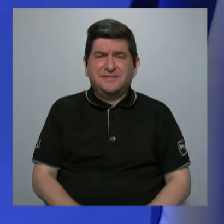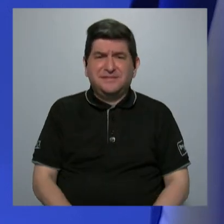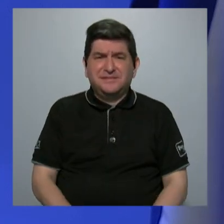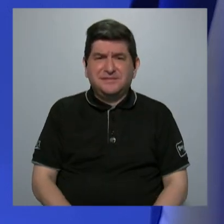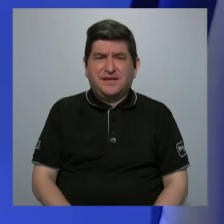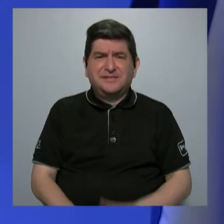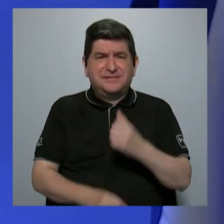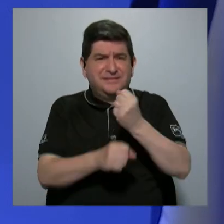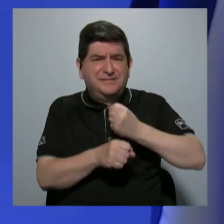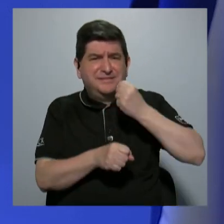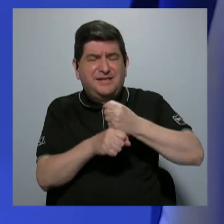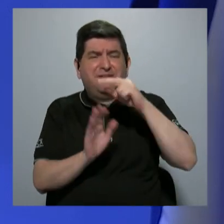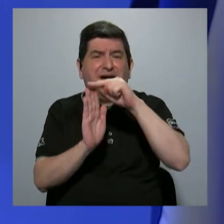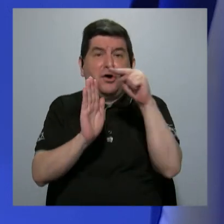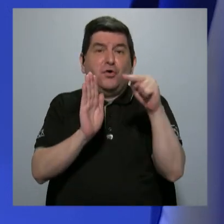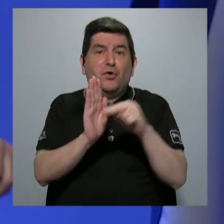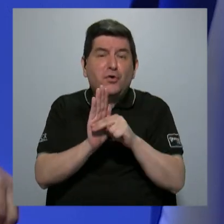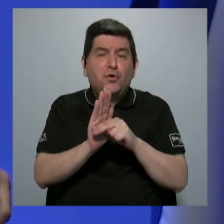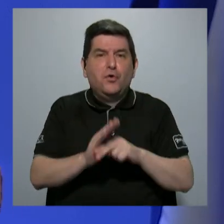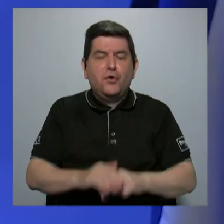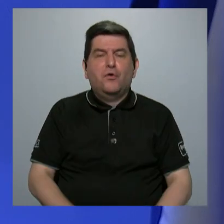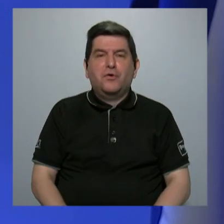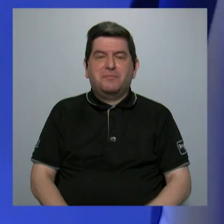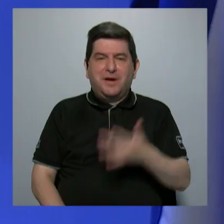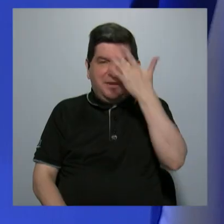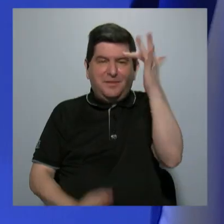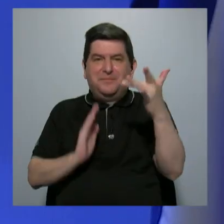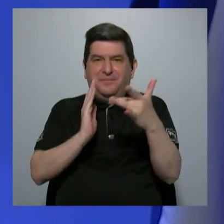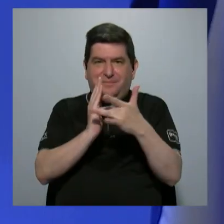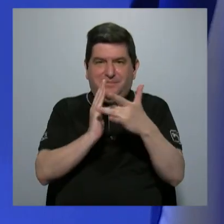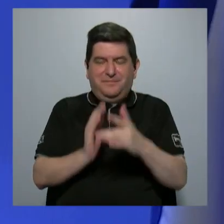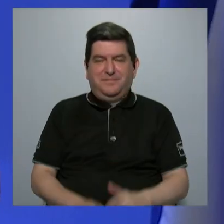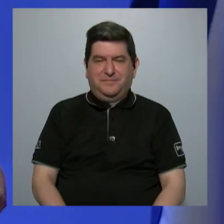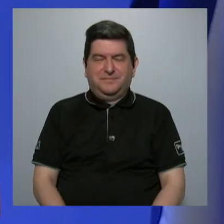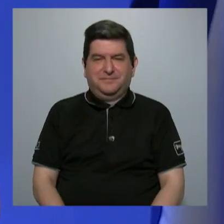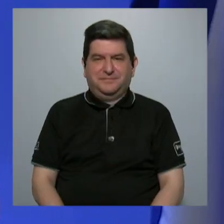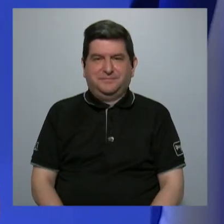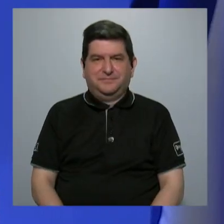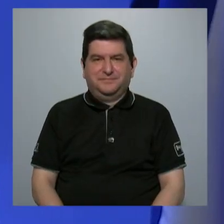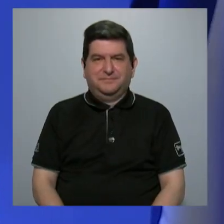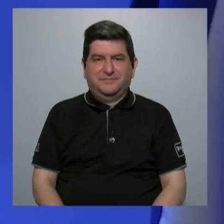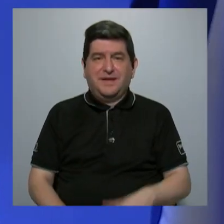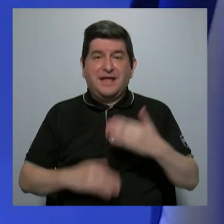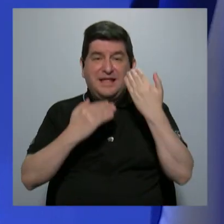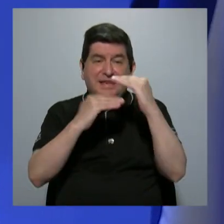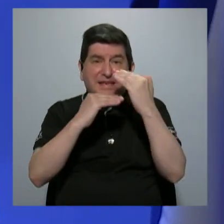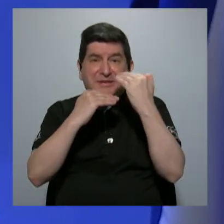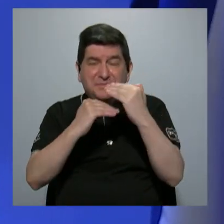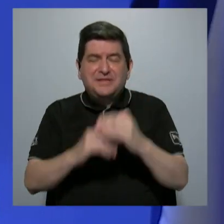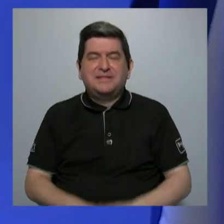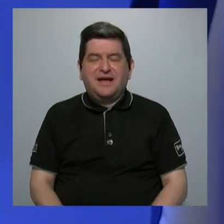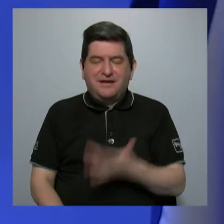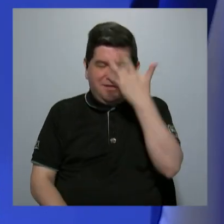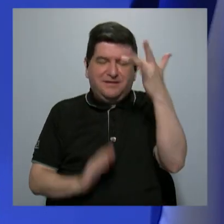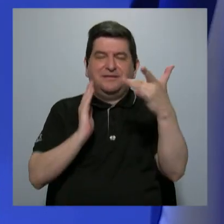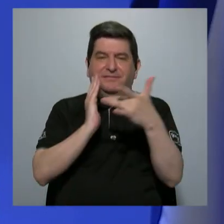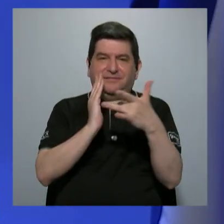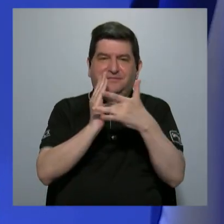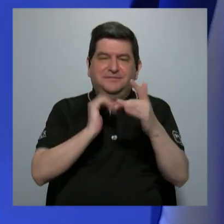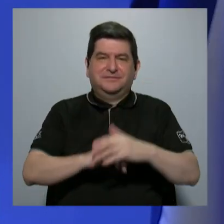cualquier esfuerzo de normalizar la inteligencia, normalizar en el sentido de meterla en una normativa, la inteligencia